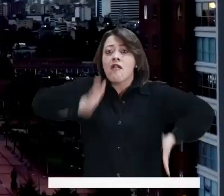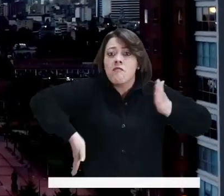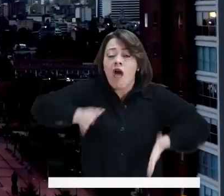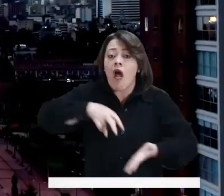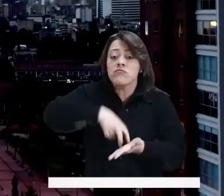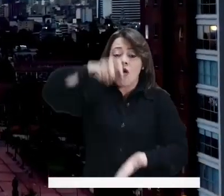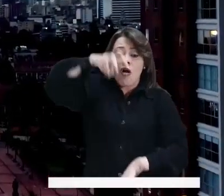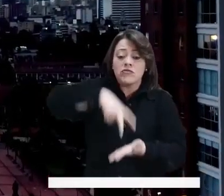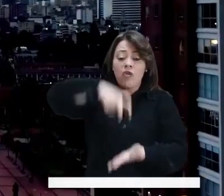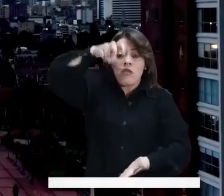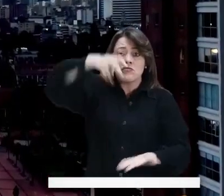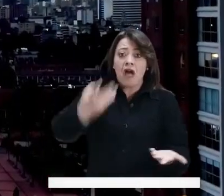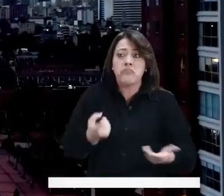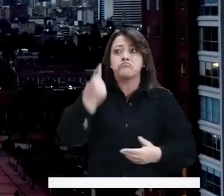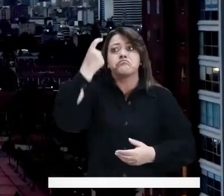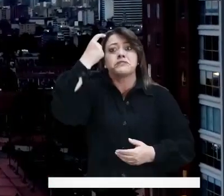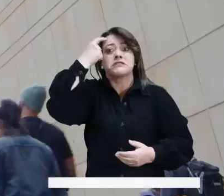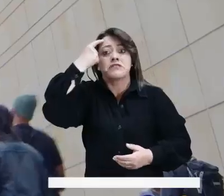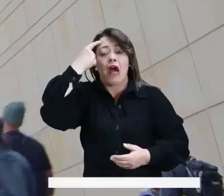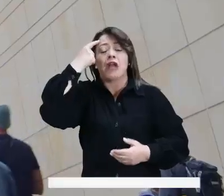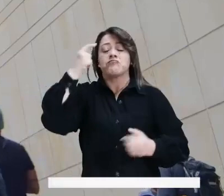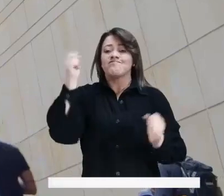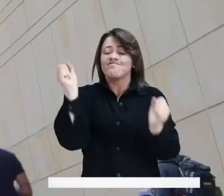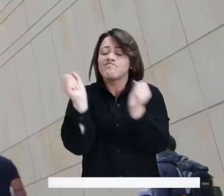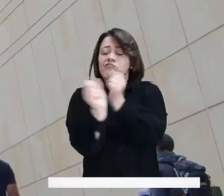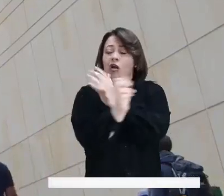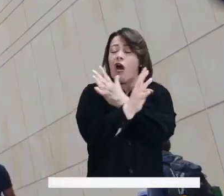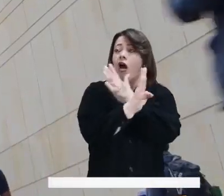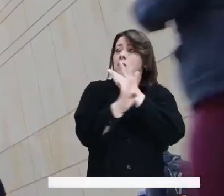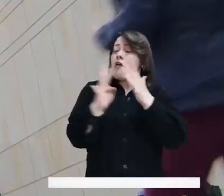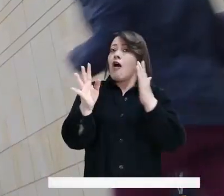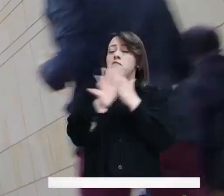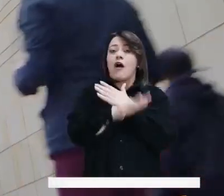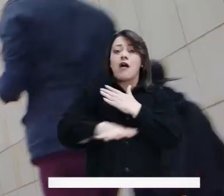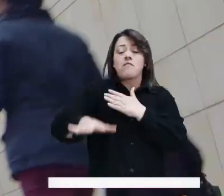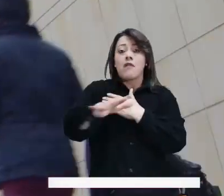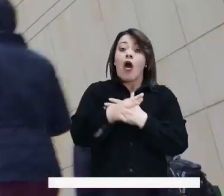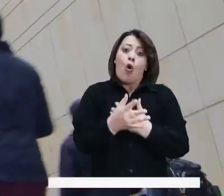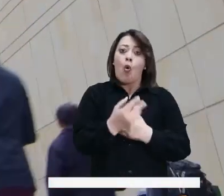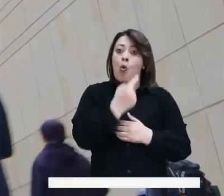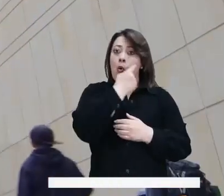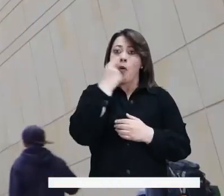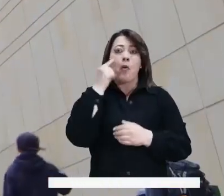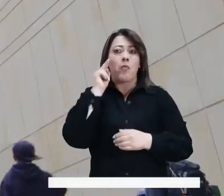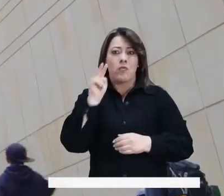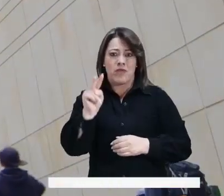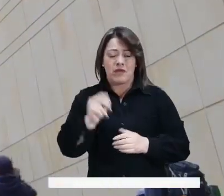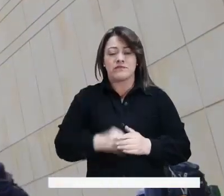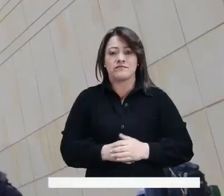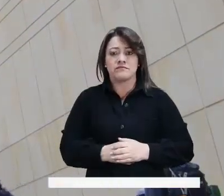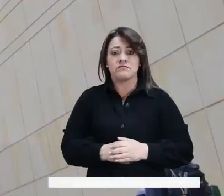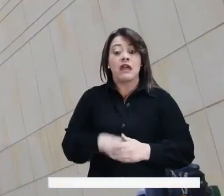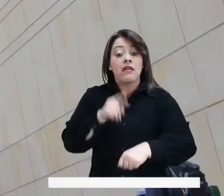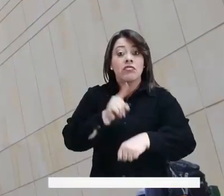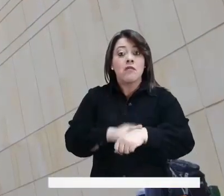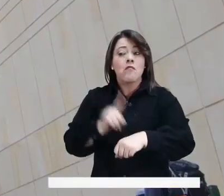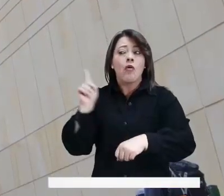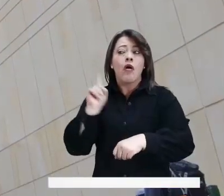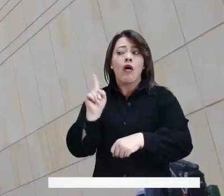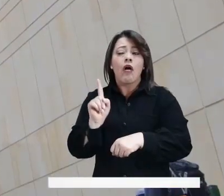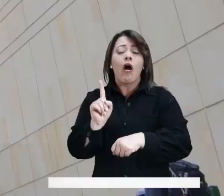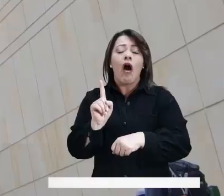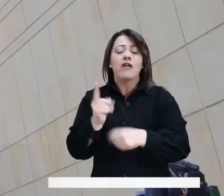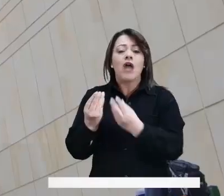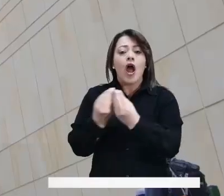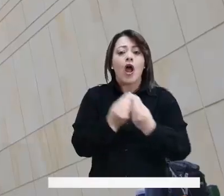y saltar, para pensar, para desplazarse en cortas distancias y para ver. Durante los últimos años, el Consejo